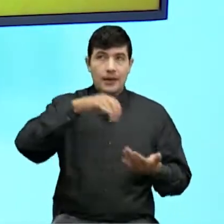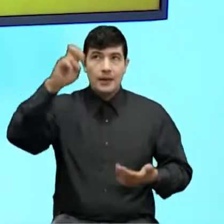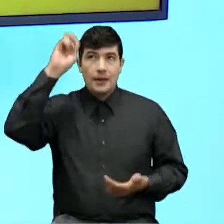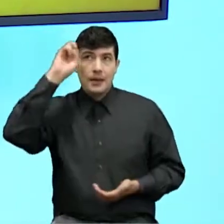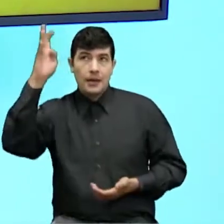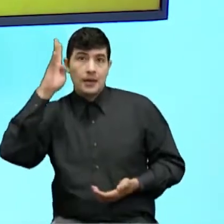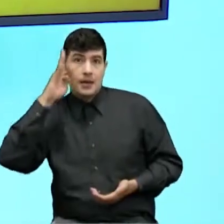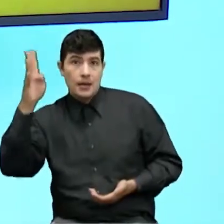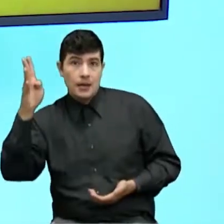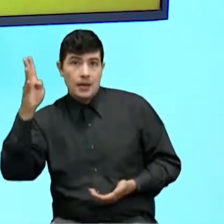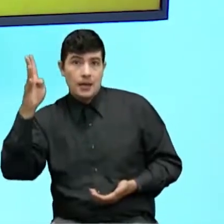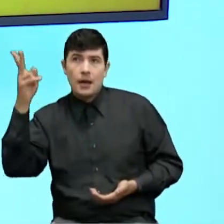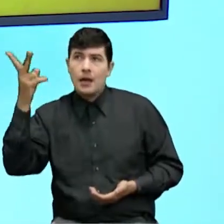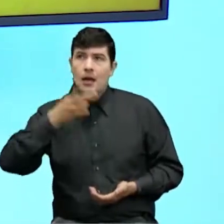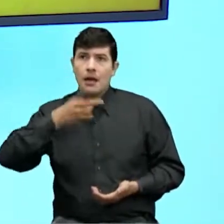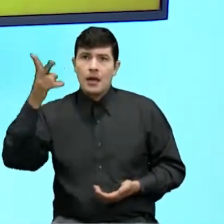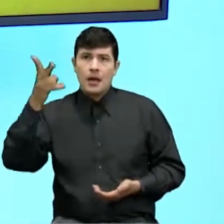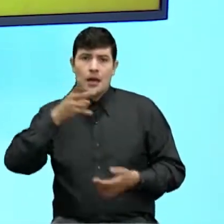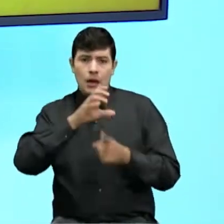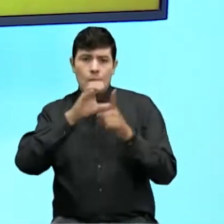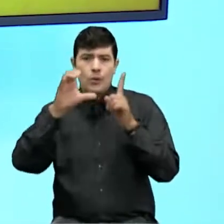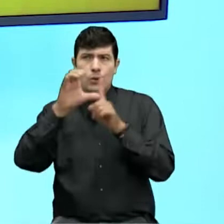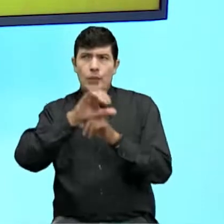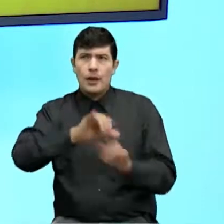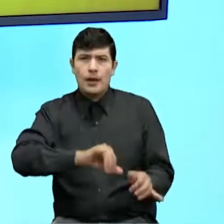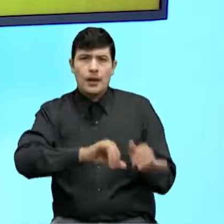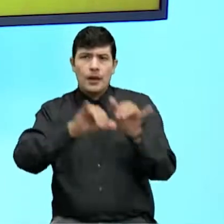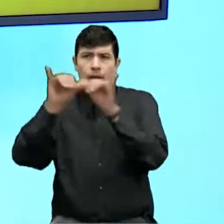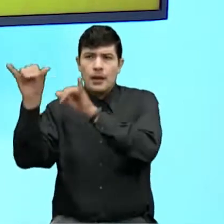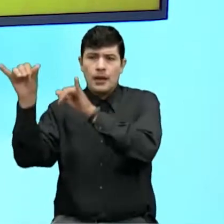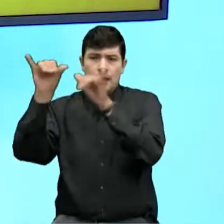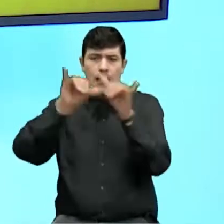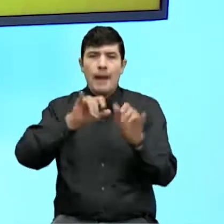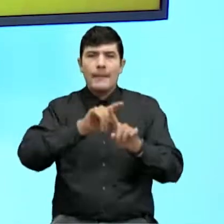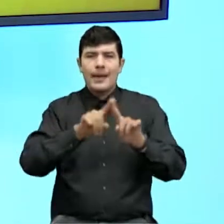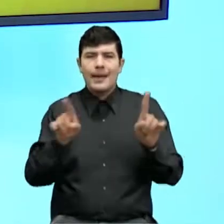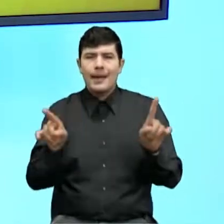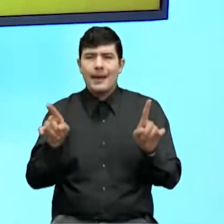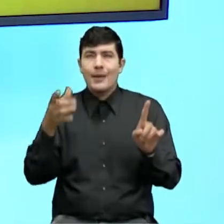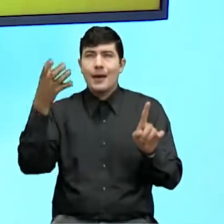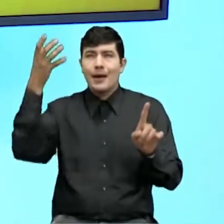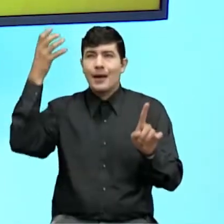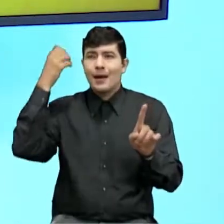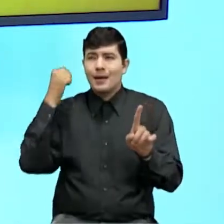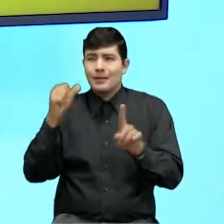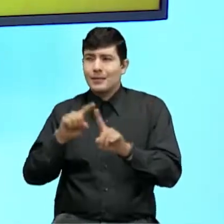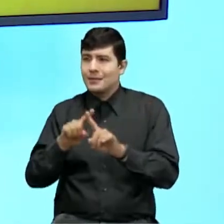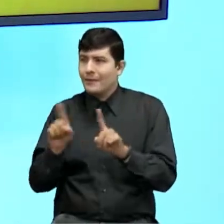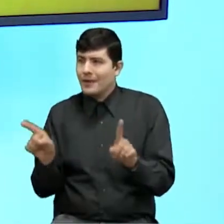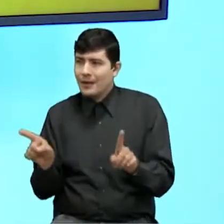hermanos, sí, que tienen una cultura muy, muy parecida, pero por diferencias realmente muy